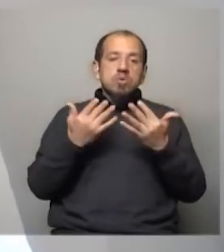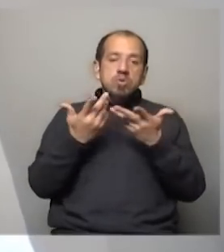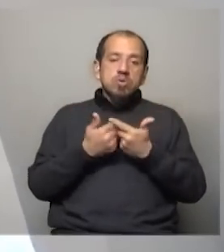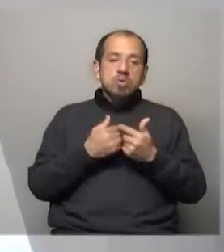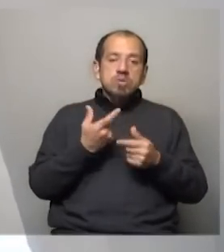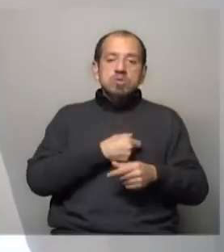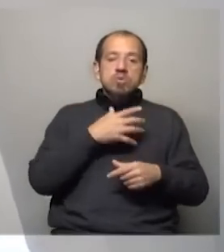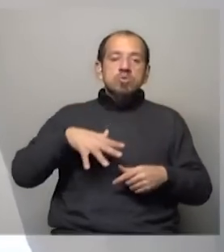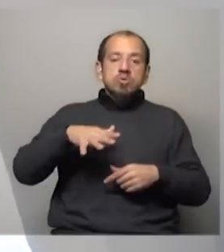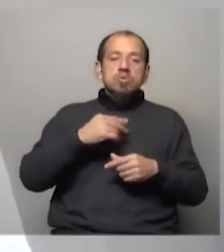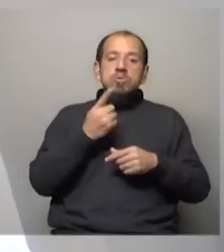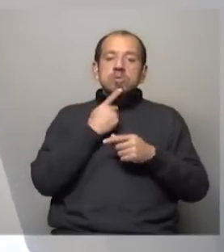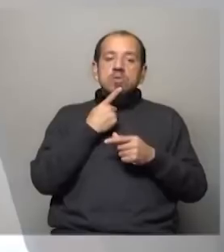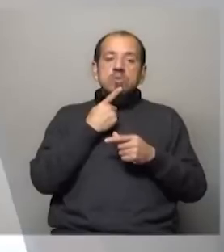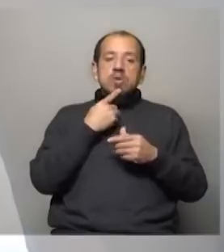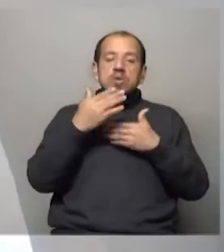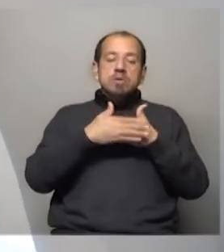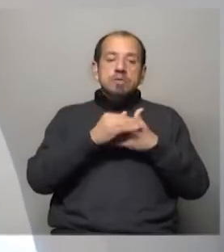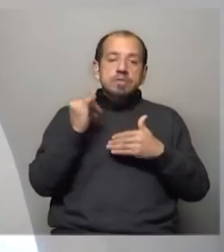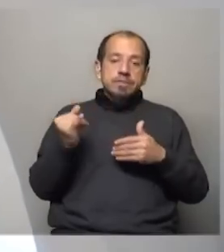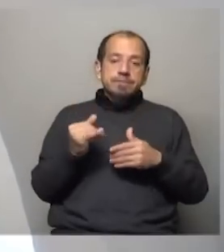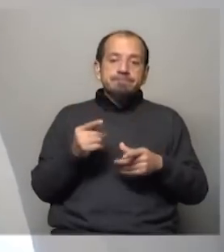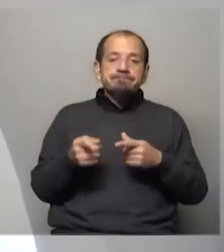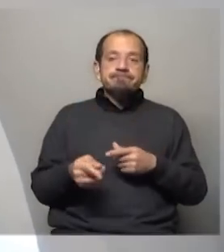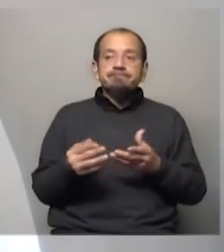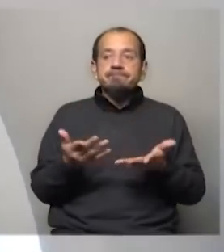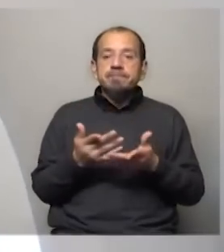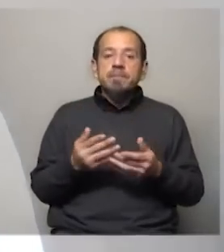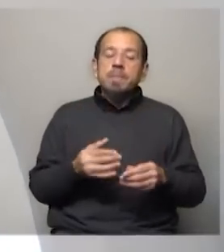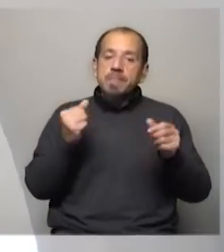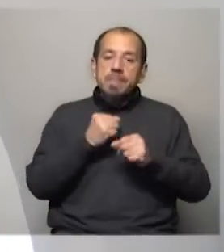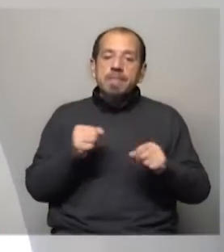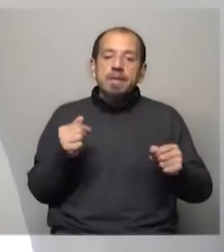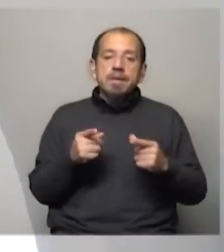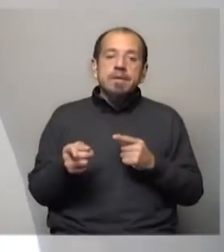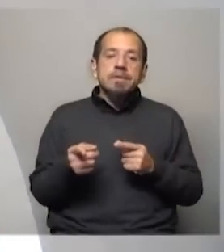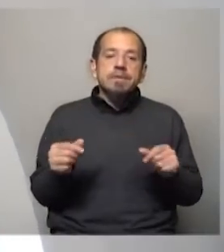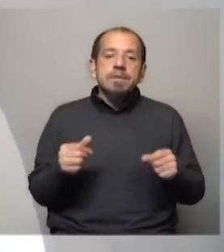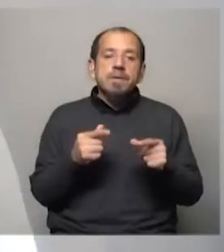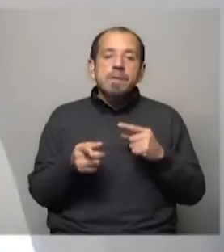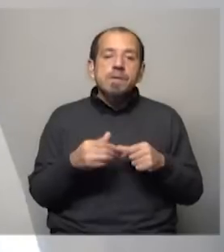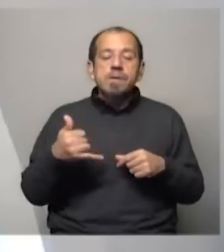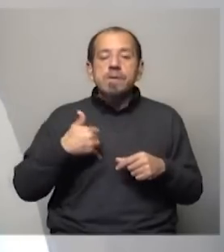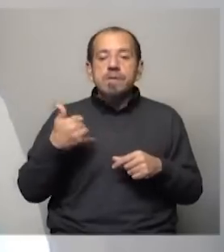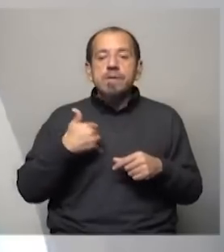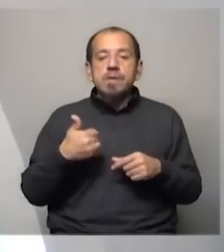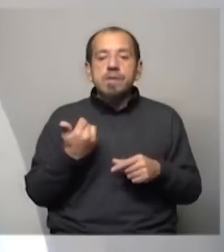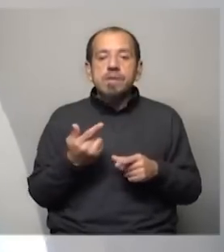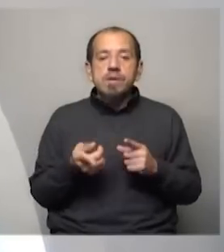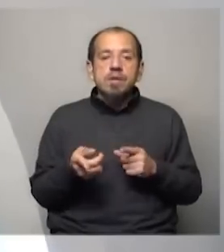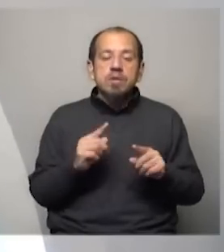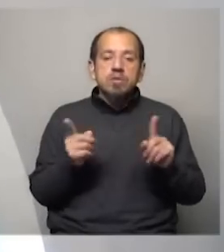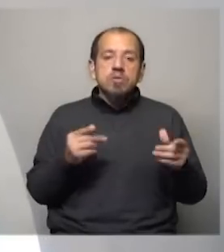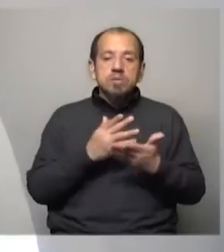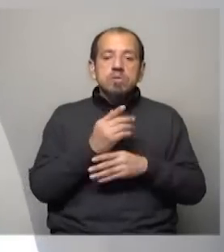sociales y políticas de la izquierda se encuentran en condiciones de conducir a estos jóvenes que evidentemente no son